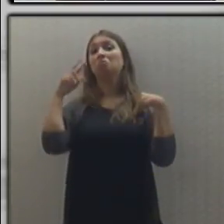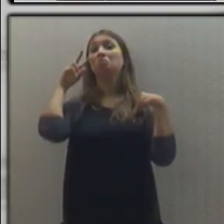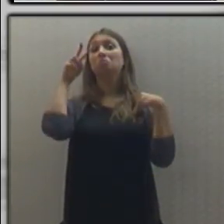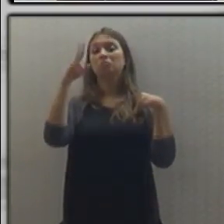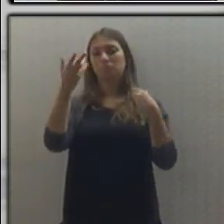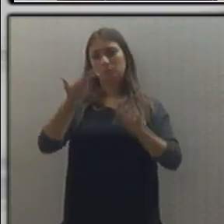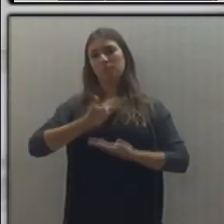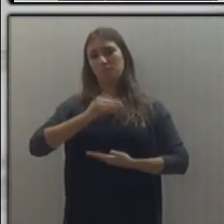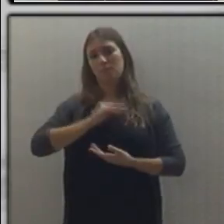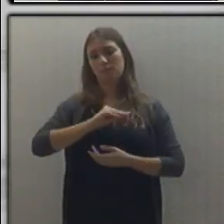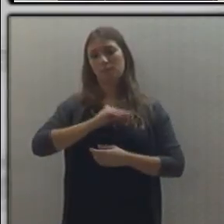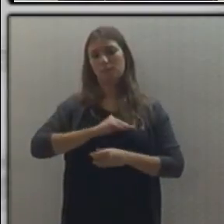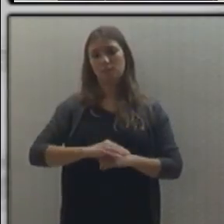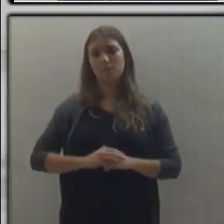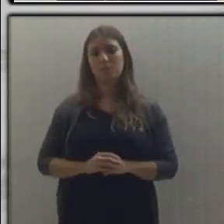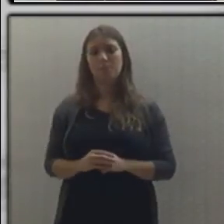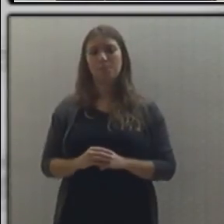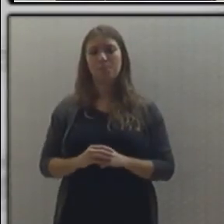bastante.